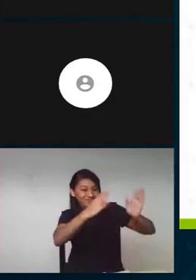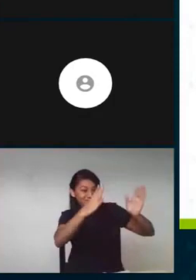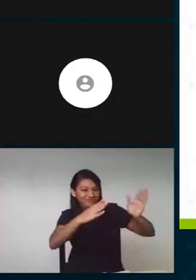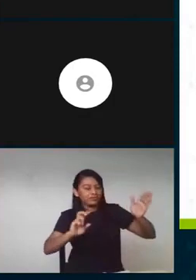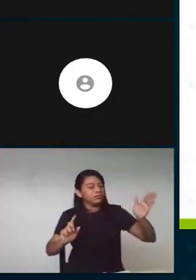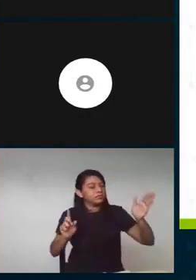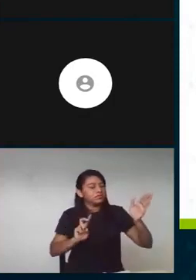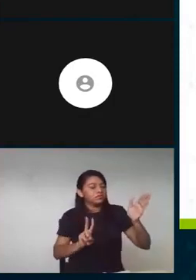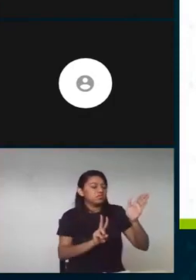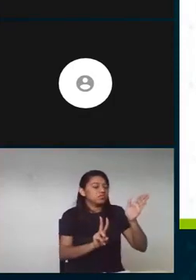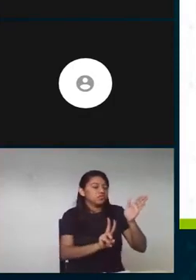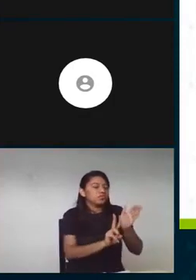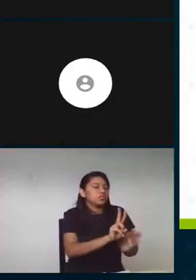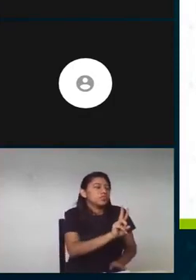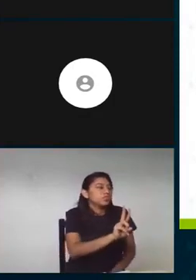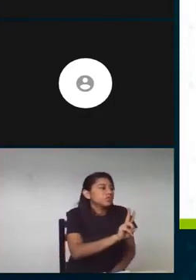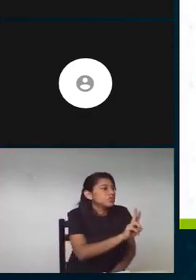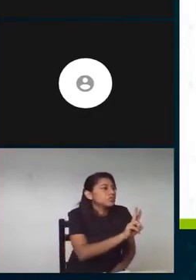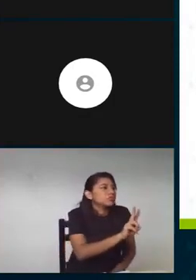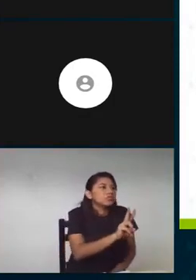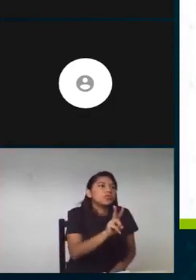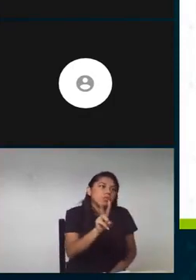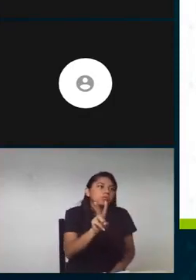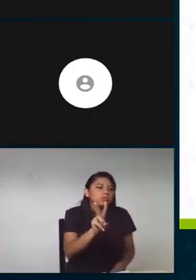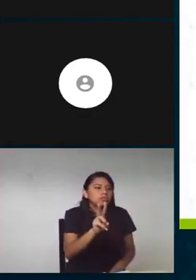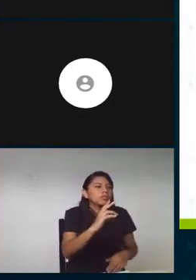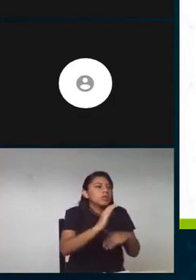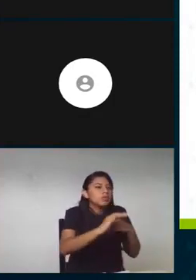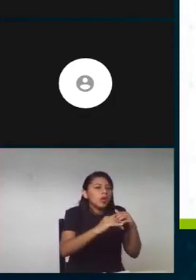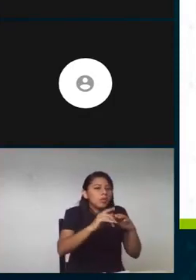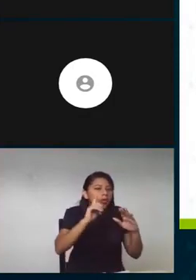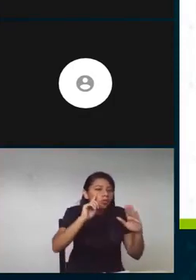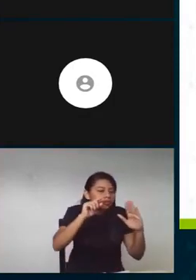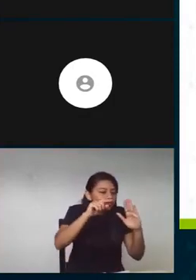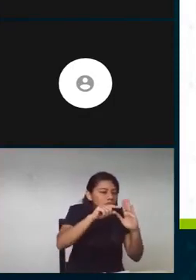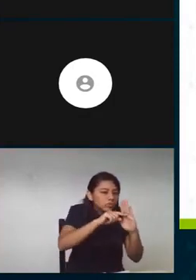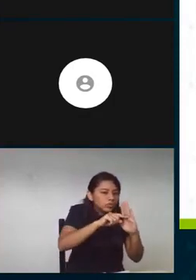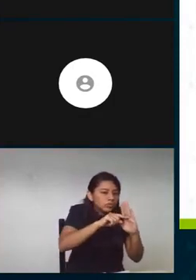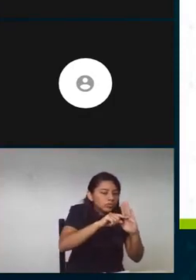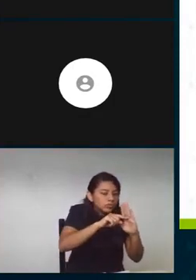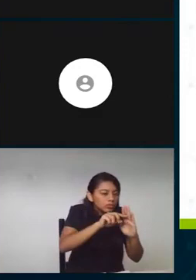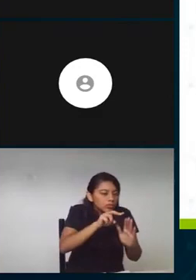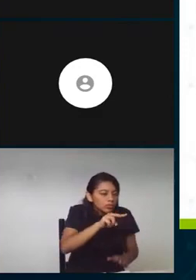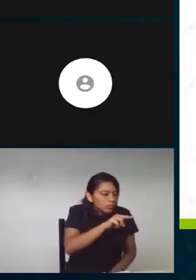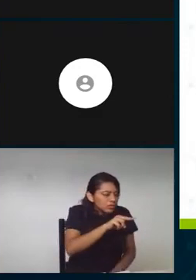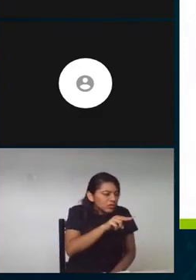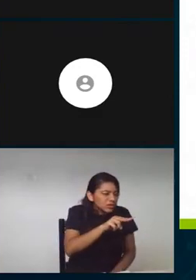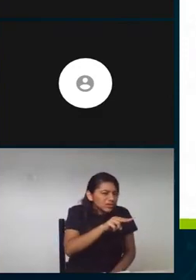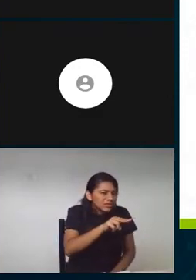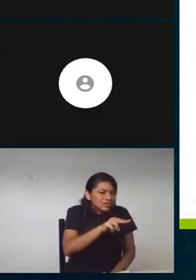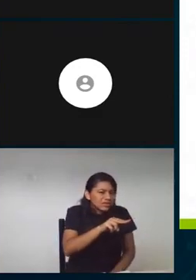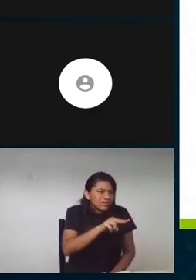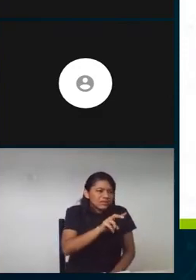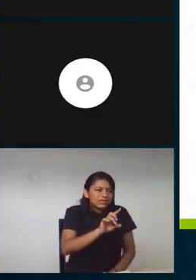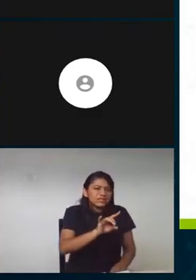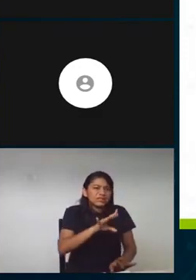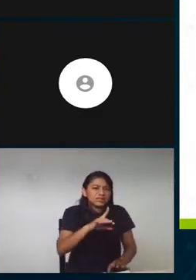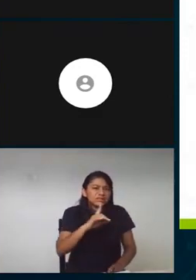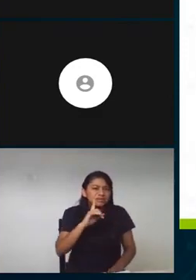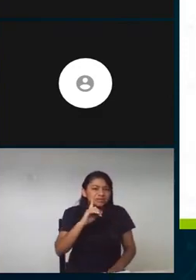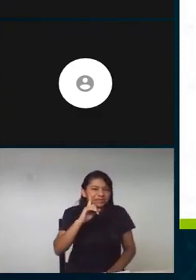de la parte izquierda podemos ver que el chute es de acero inoxidable. Eso sí, debe ser en acero inoxidable, pero vemos que le